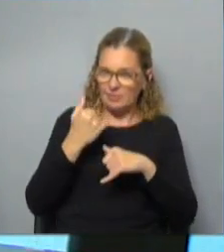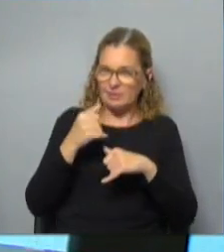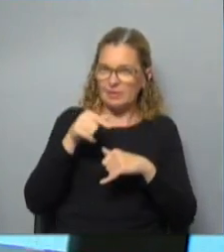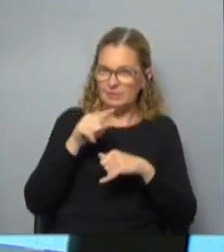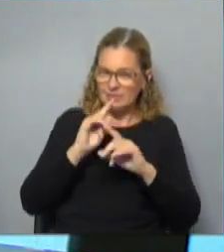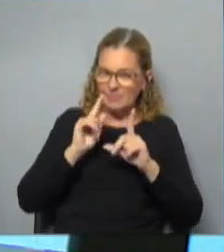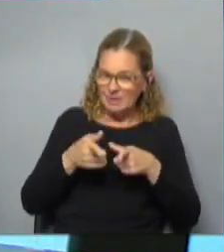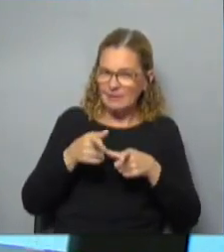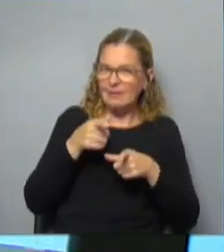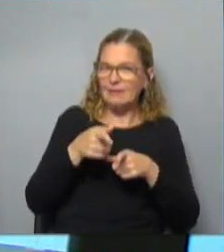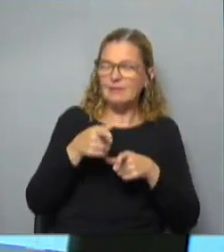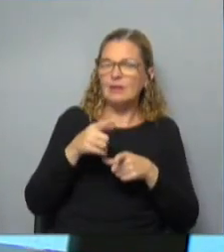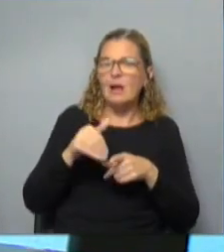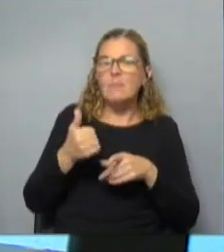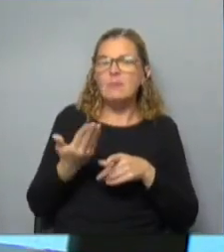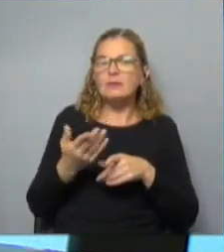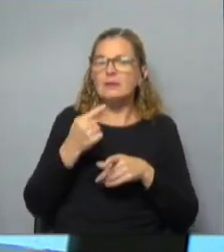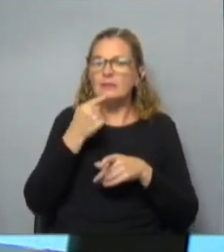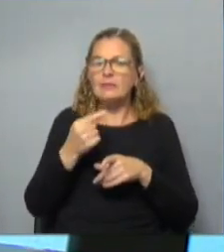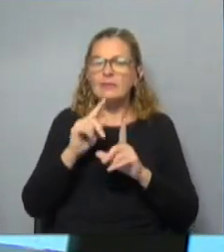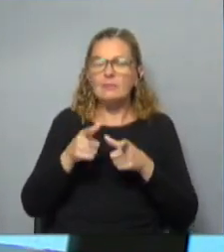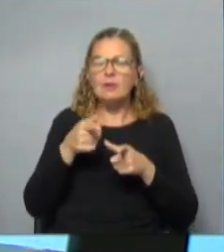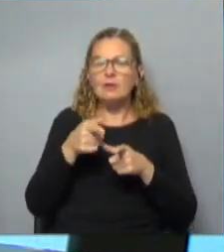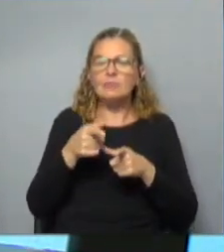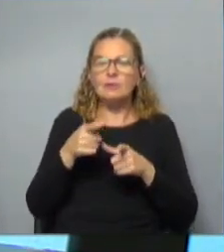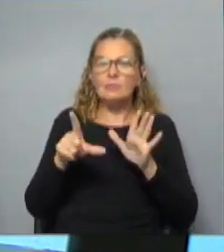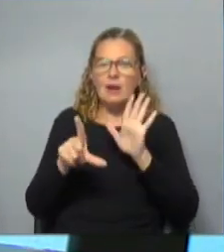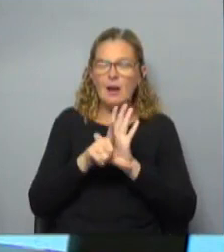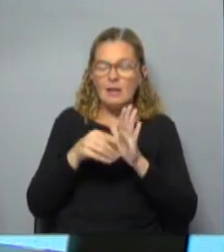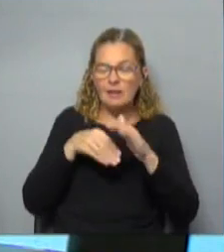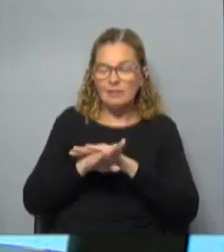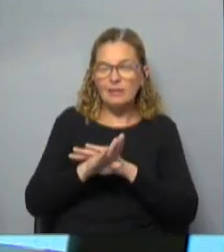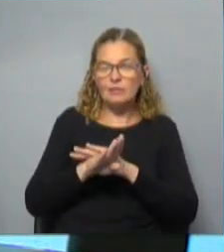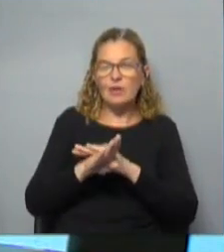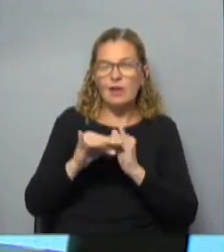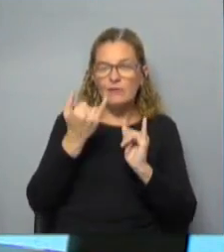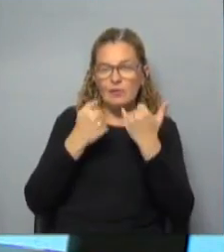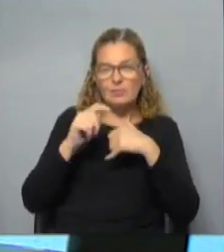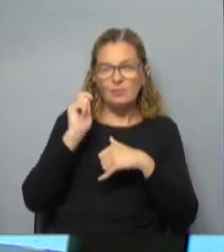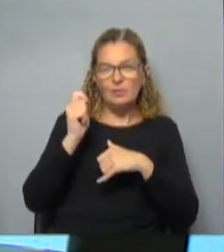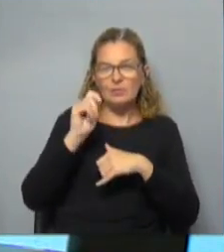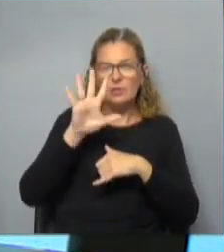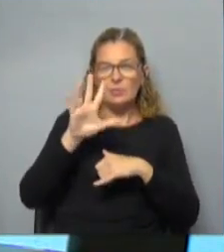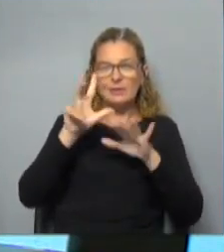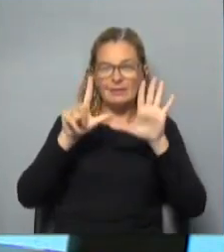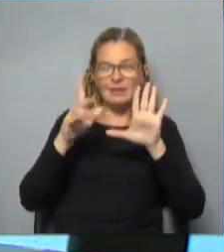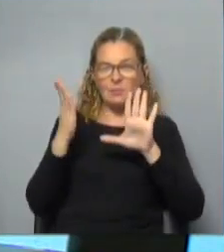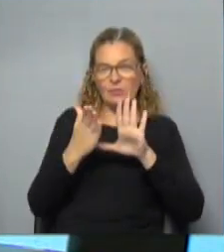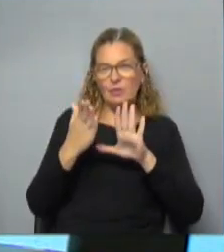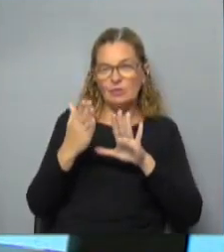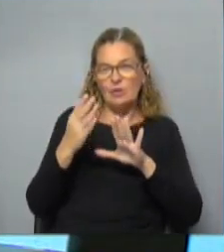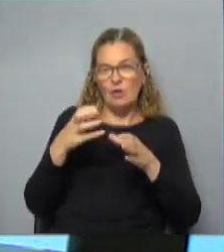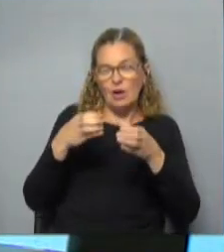y por otro lado señalan que en lo que tiene que ver con la ley de acceso a la información pública bueno 57 por ciento de los organismos públicos